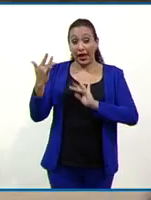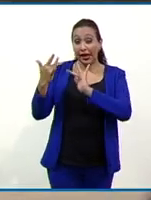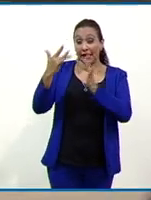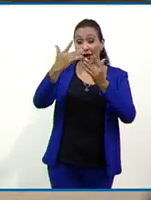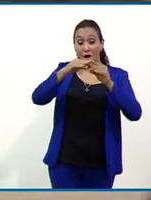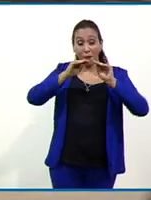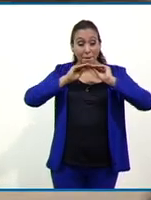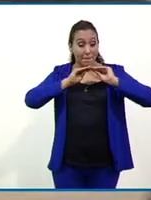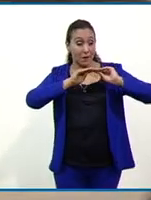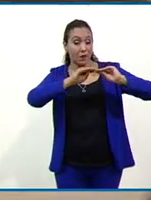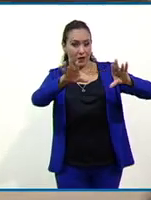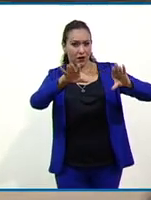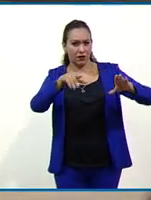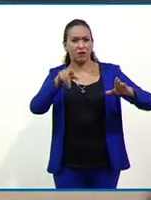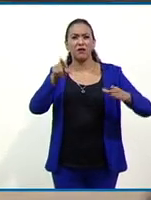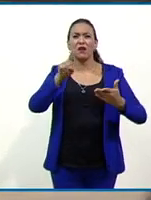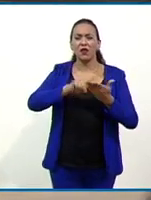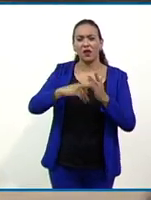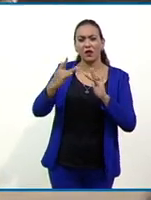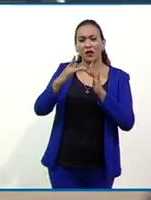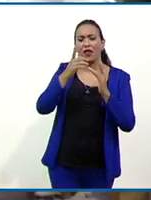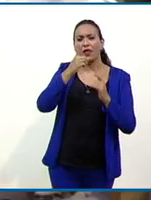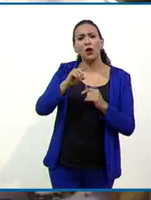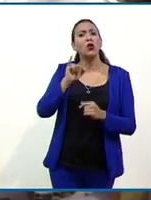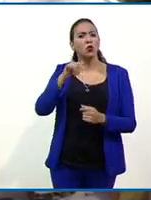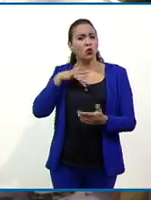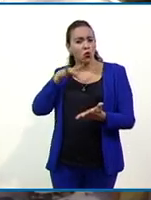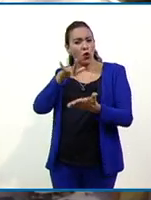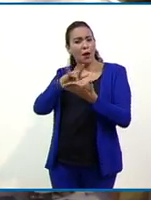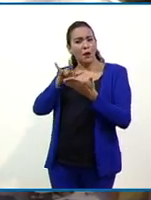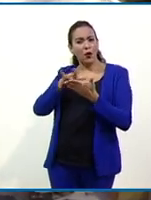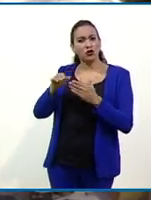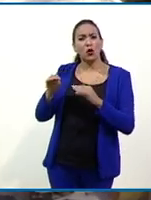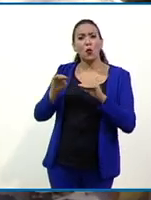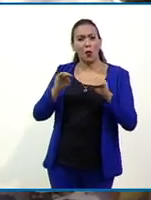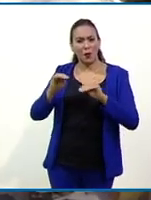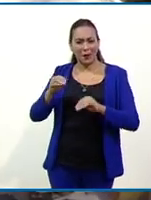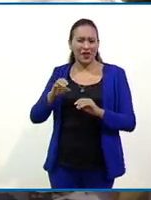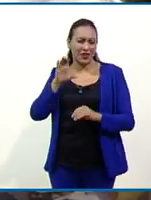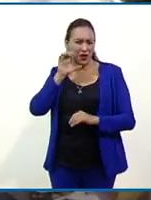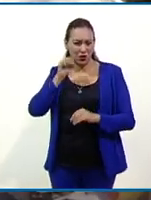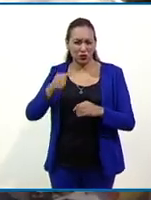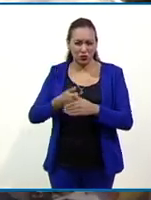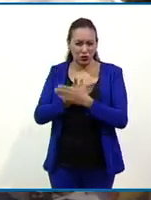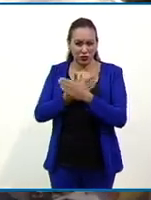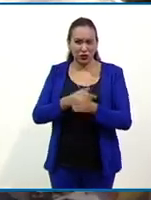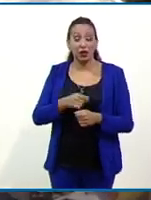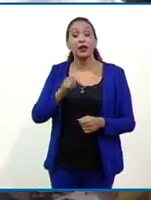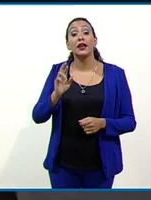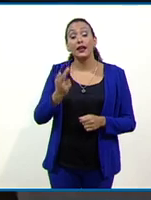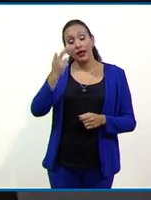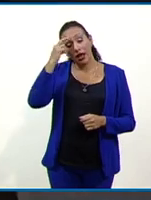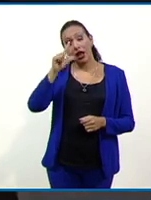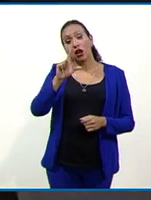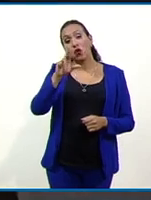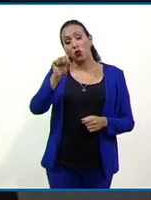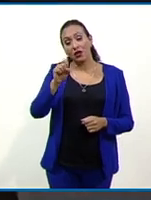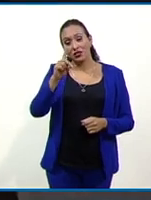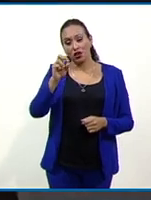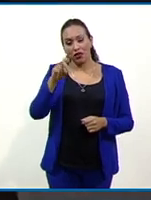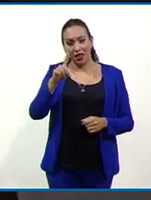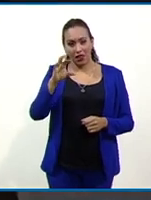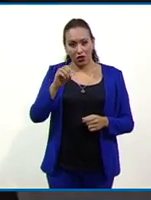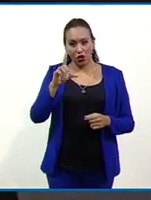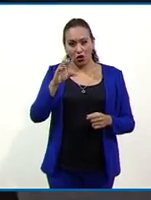sociales en las que se manifestó a favor de Movimiento Ciudadano y de las candidaturas de Luis Donaldo Colosio y Marta Herrera